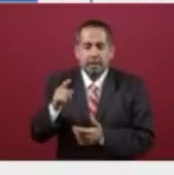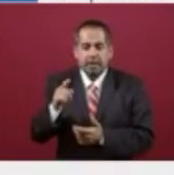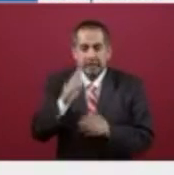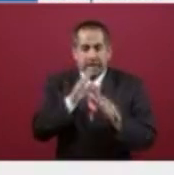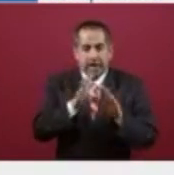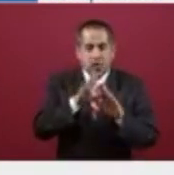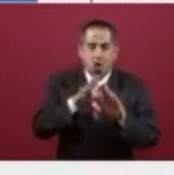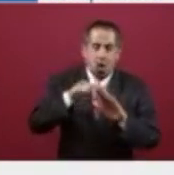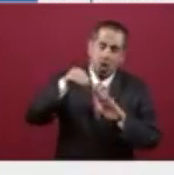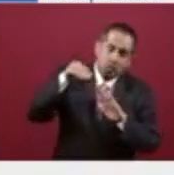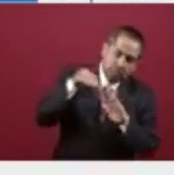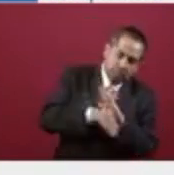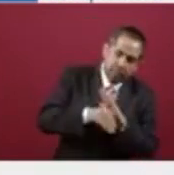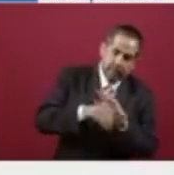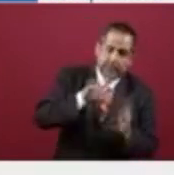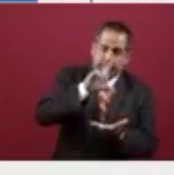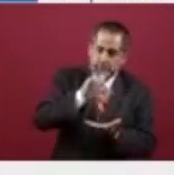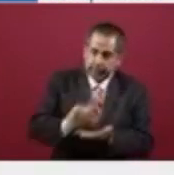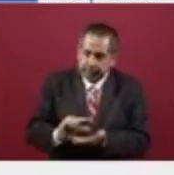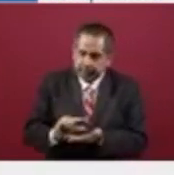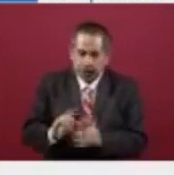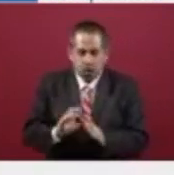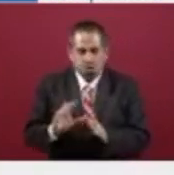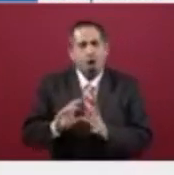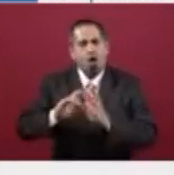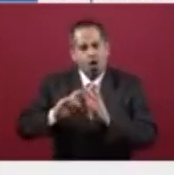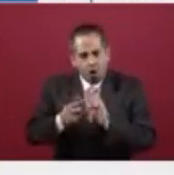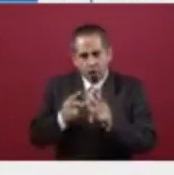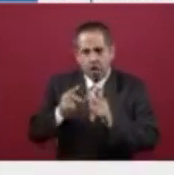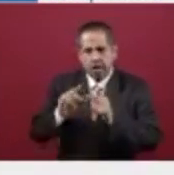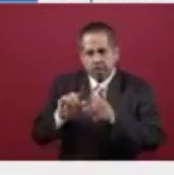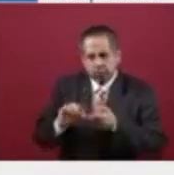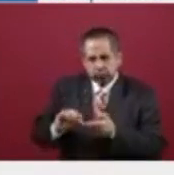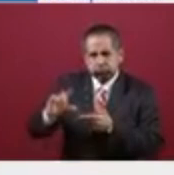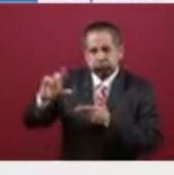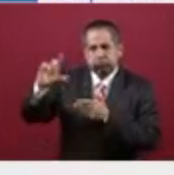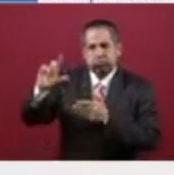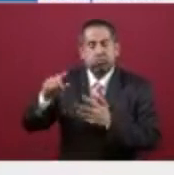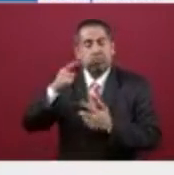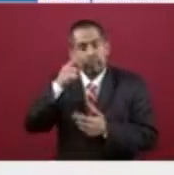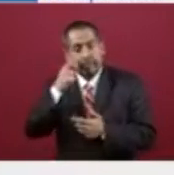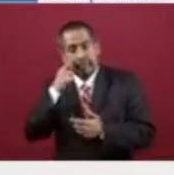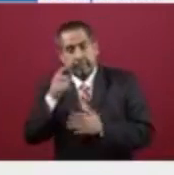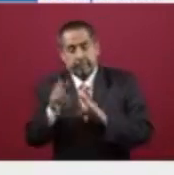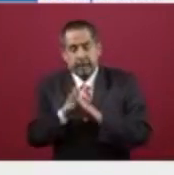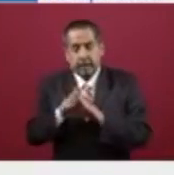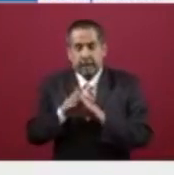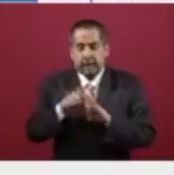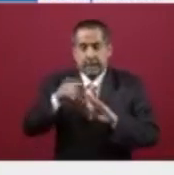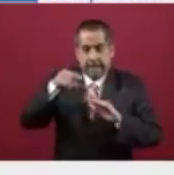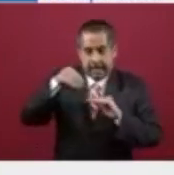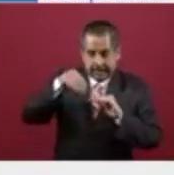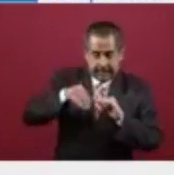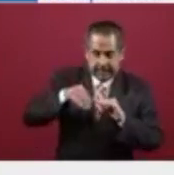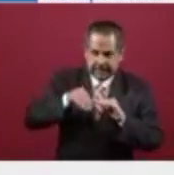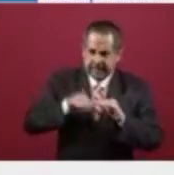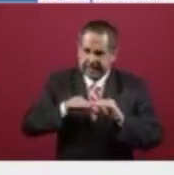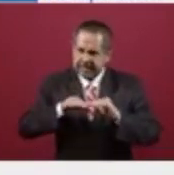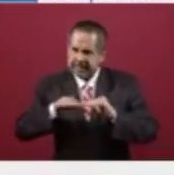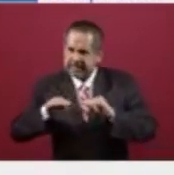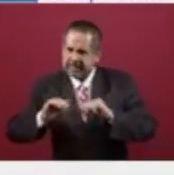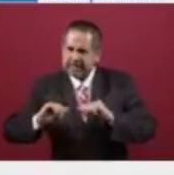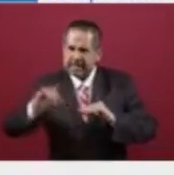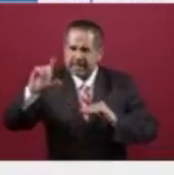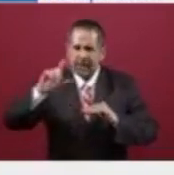detener esa caída en la producción e incrementarla. Entonces, la reducción de la declinación, lo que sería